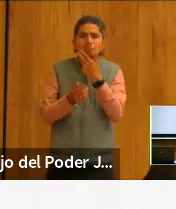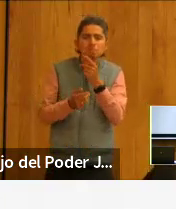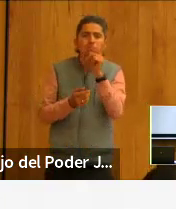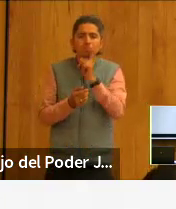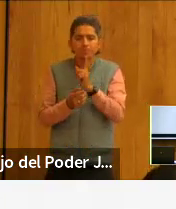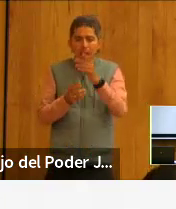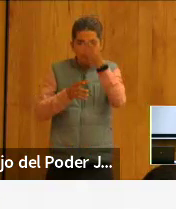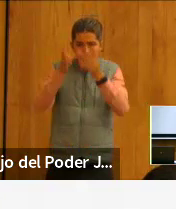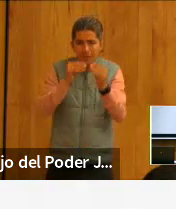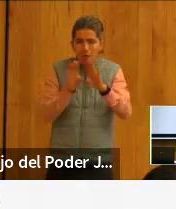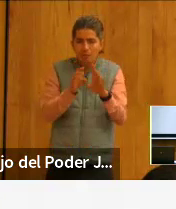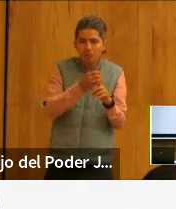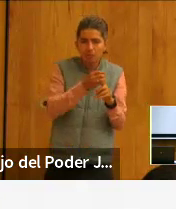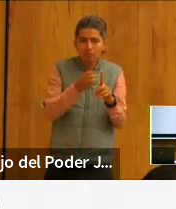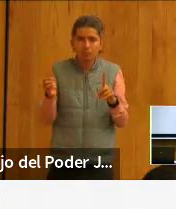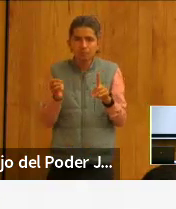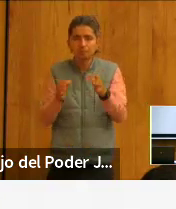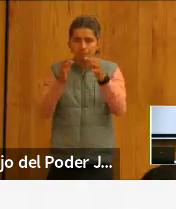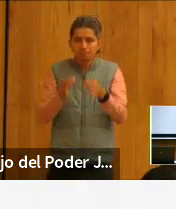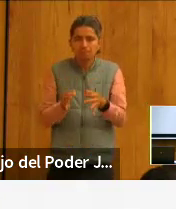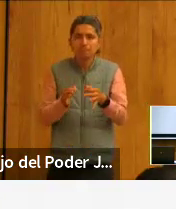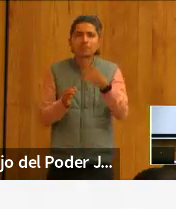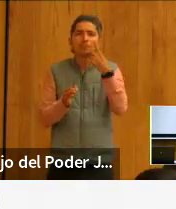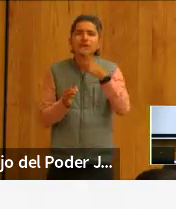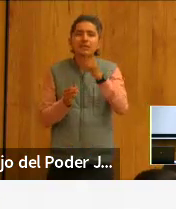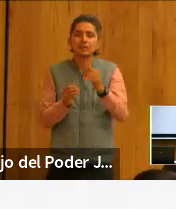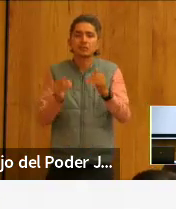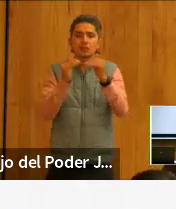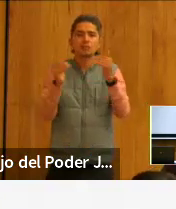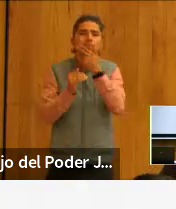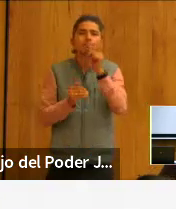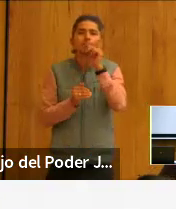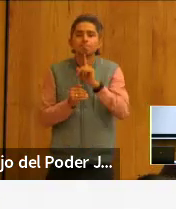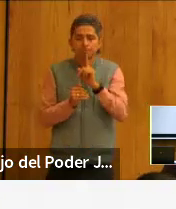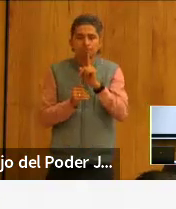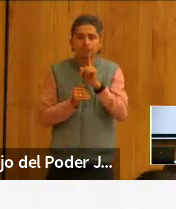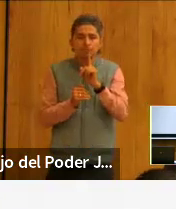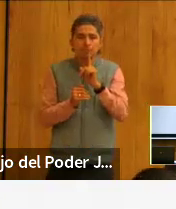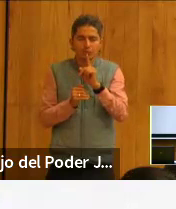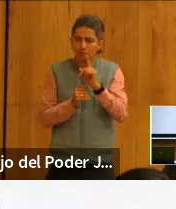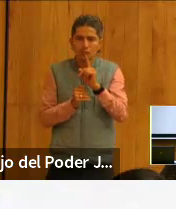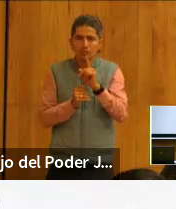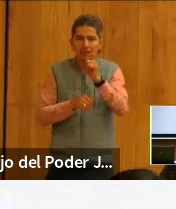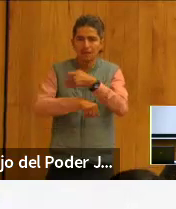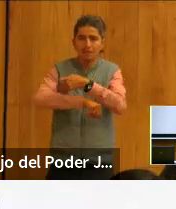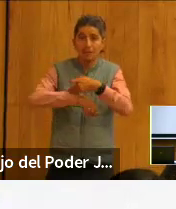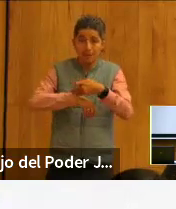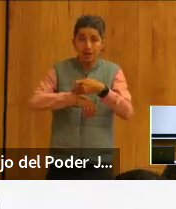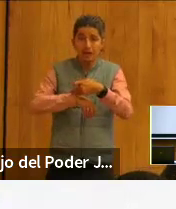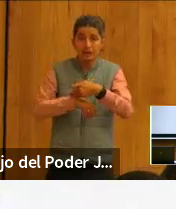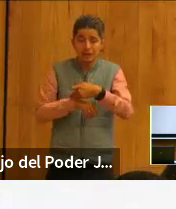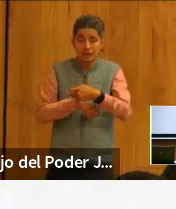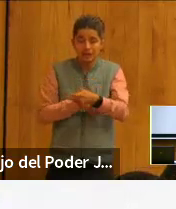a organizarse para generar una igualdad de género, sino porque pues en la familia este tipo